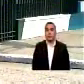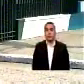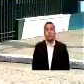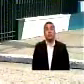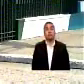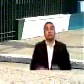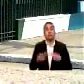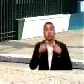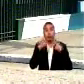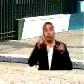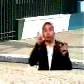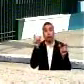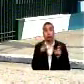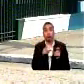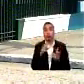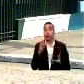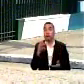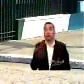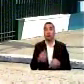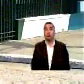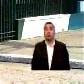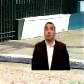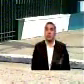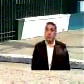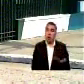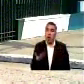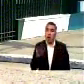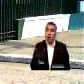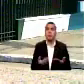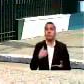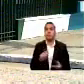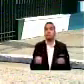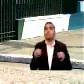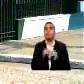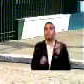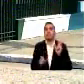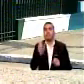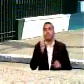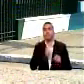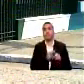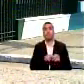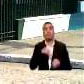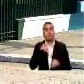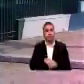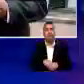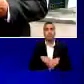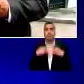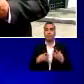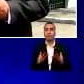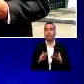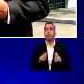ha manifestado el fiscal César Suárez, no se descarta la posibilidad de que existan más personas relacionadas y vinculadas